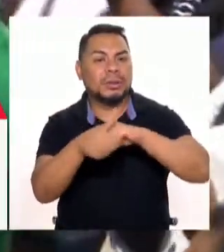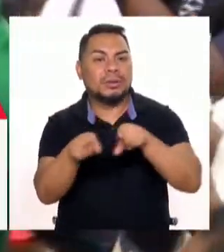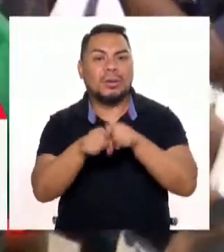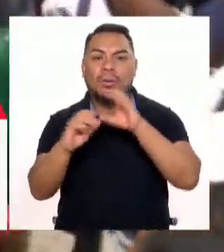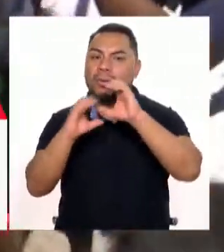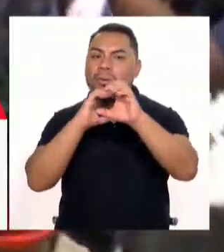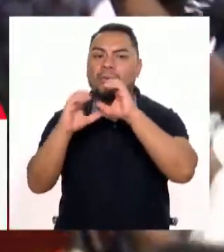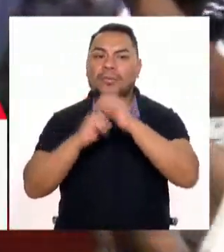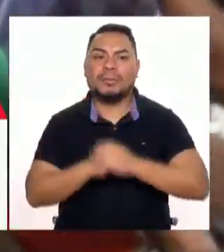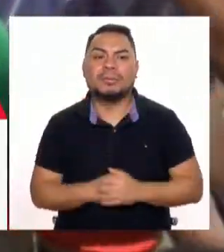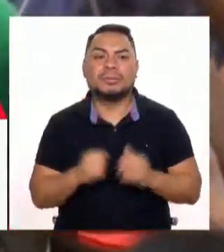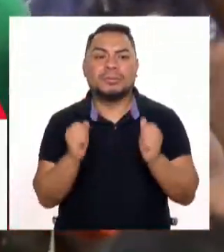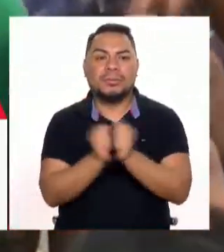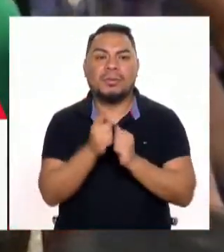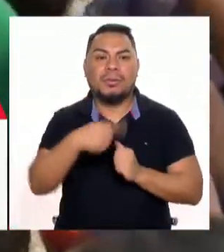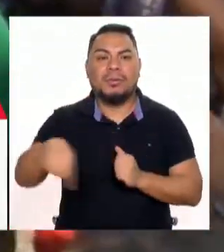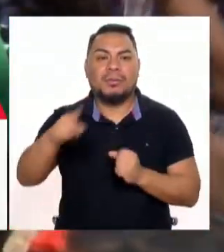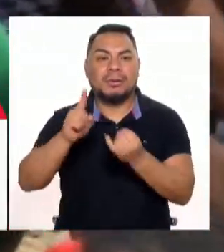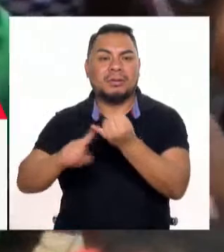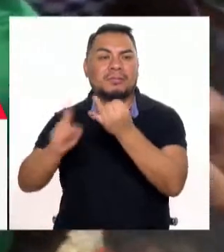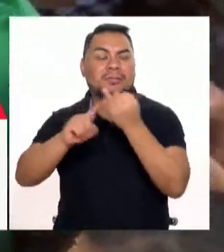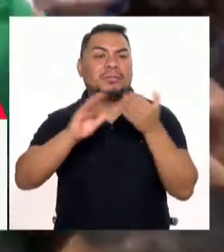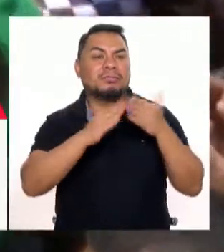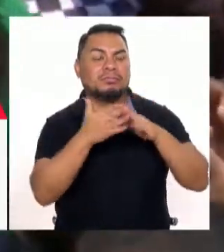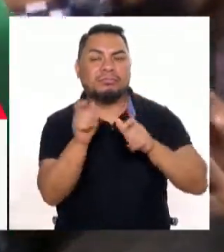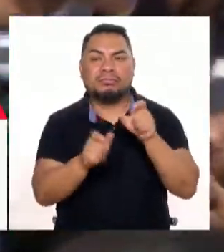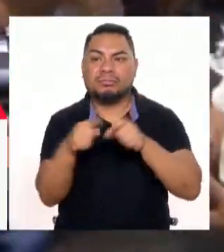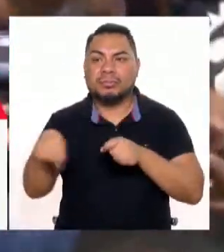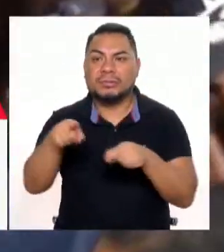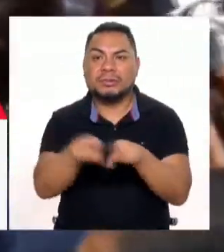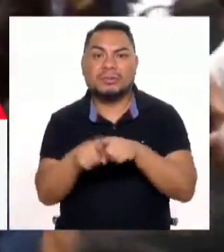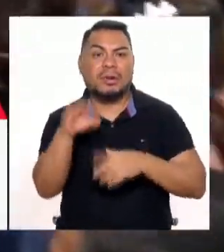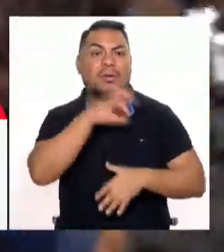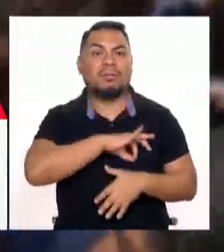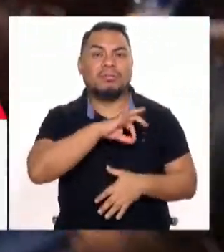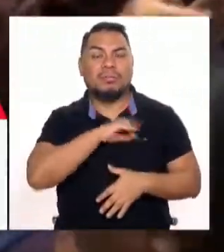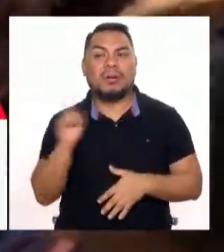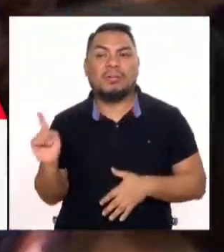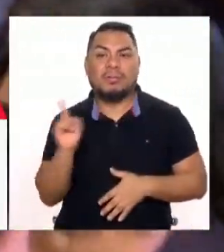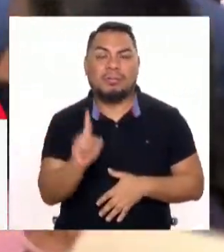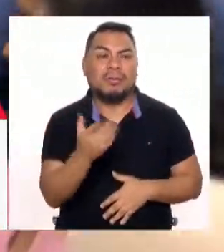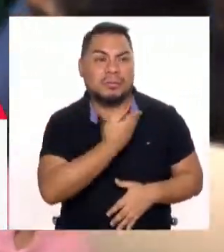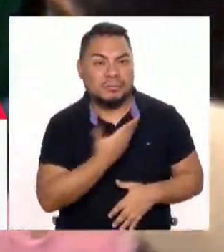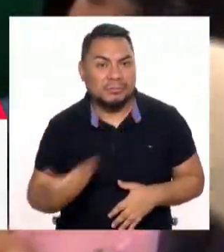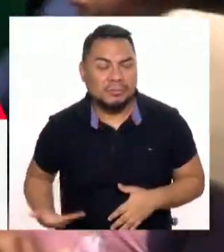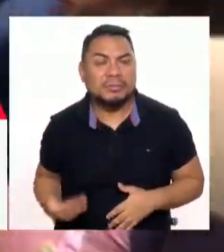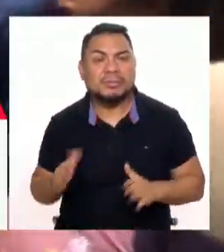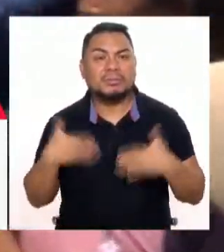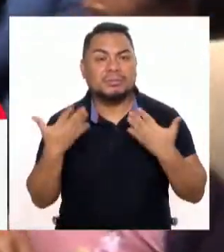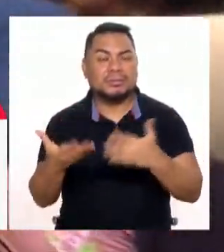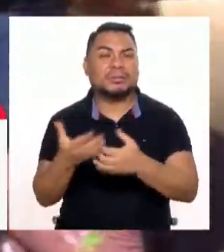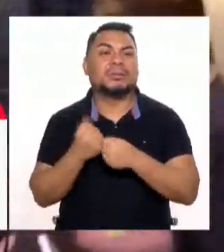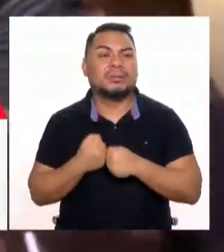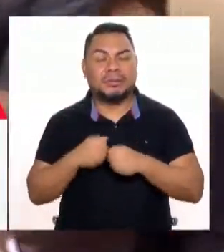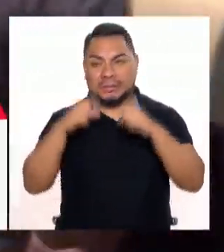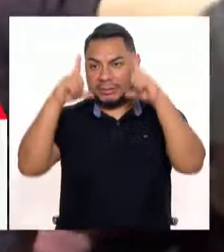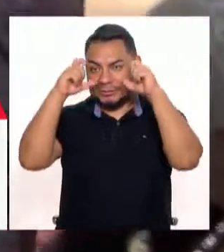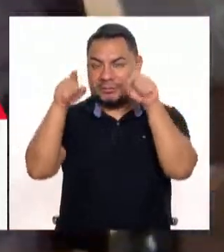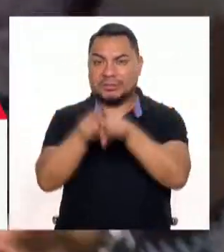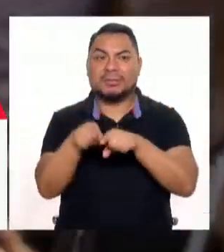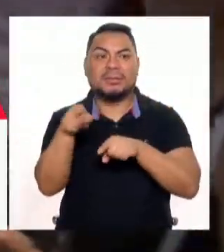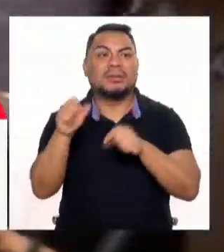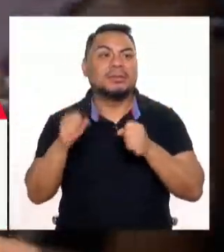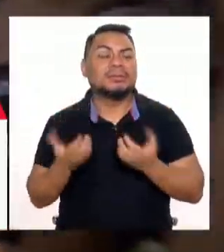conversando con los diferentes pobladores quienes incluso aprovechan la presencia de la presidenta para tomarse selfie y quedar